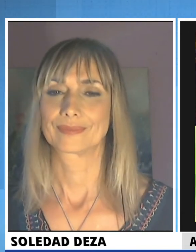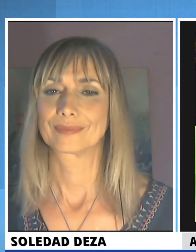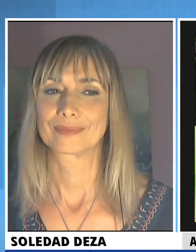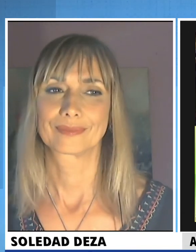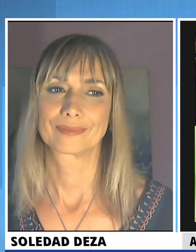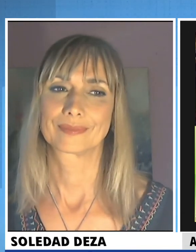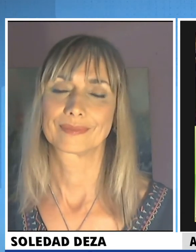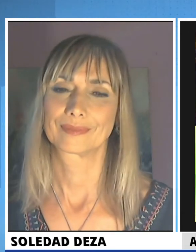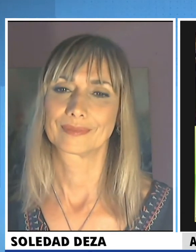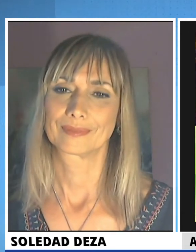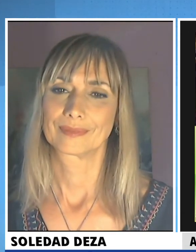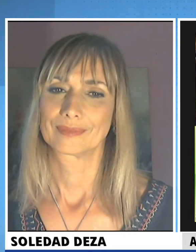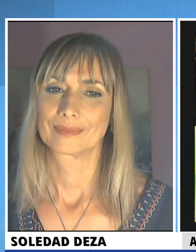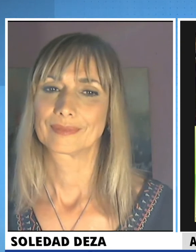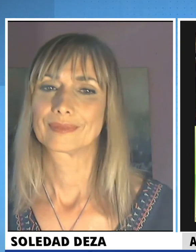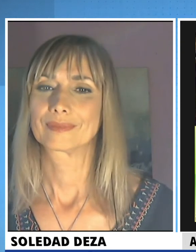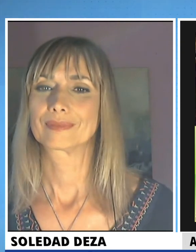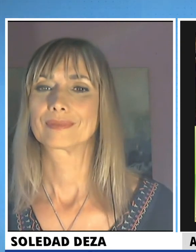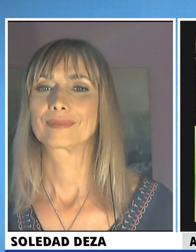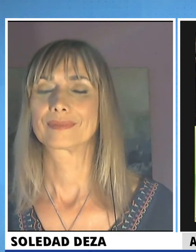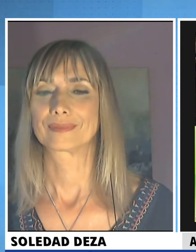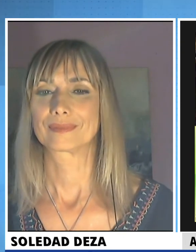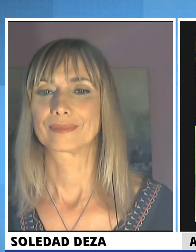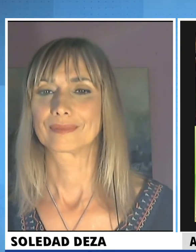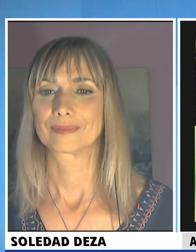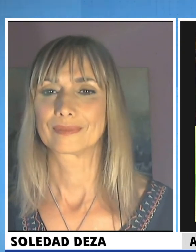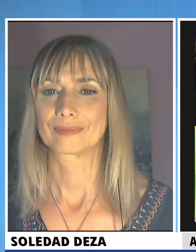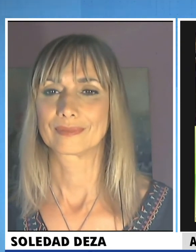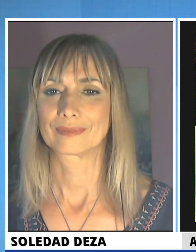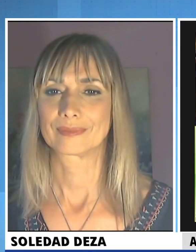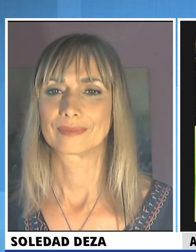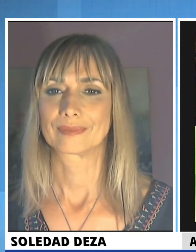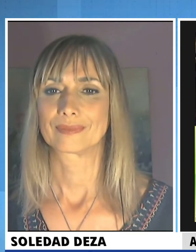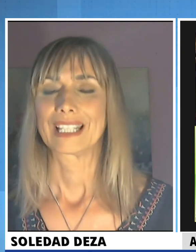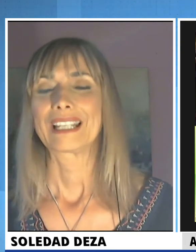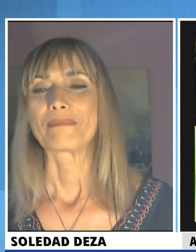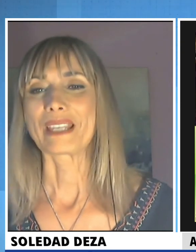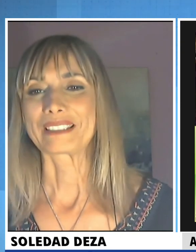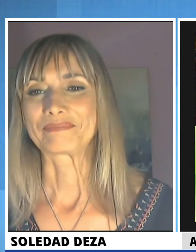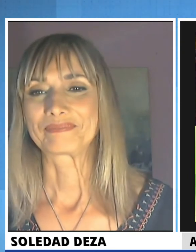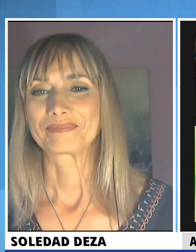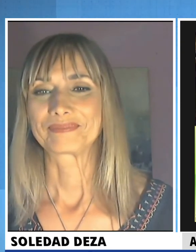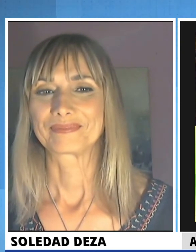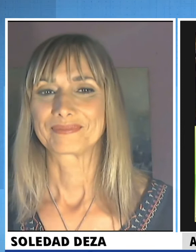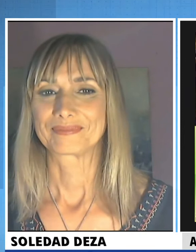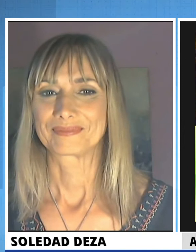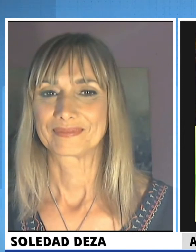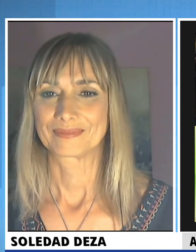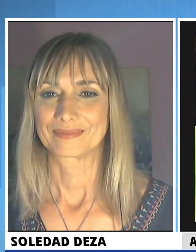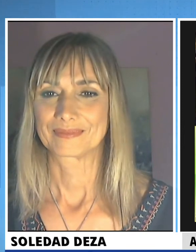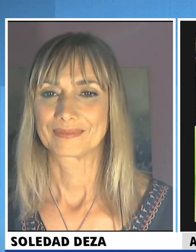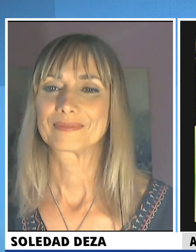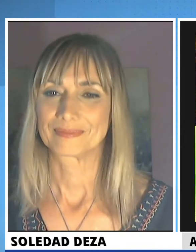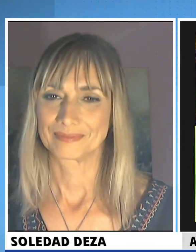de la educación, tenemos que pensar en otras alternativas, ¿no? Porque resulta hasta contradictorio